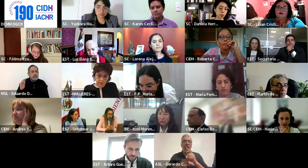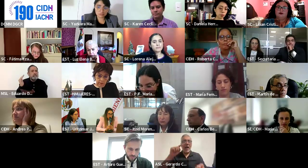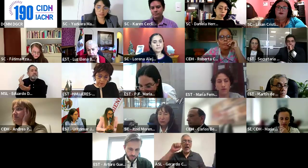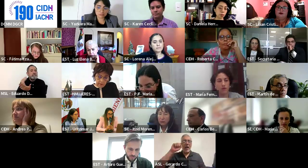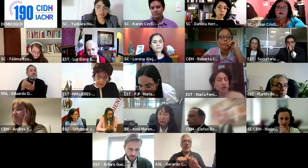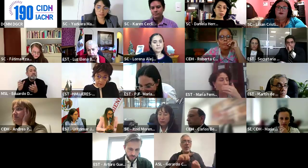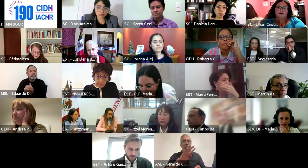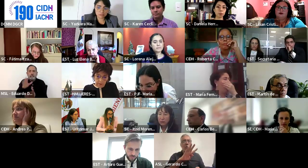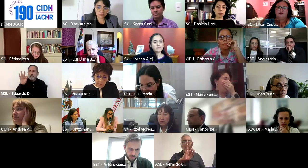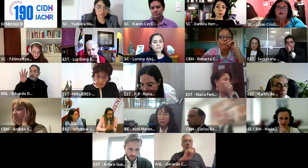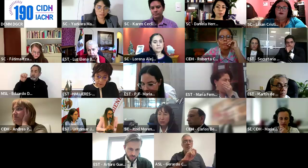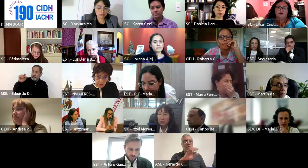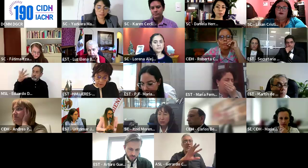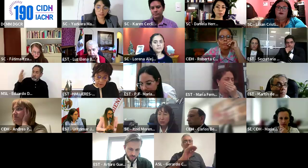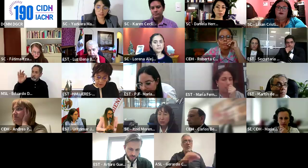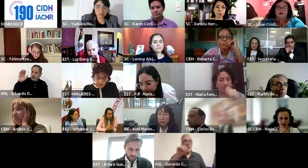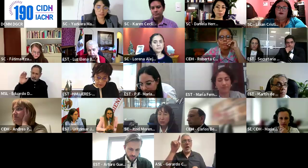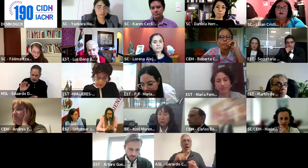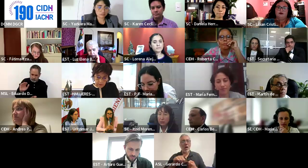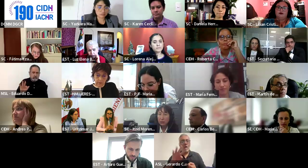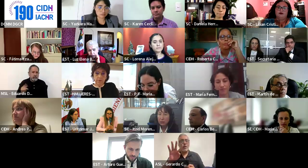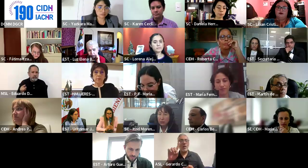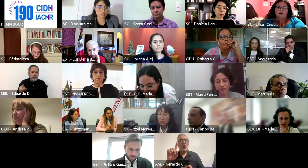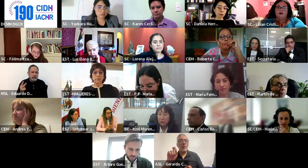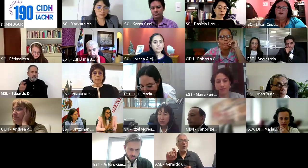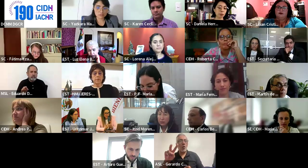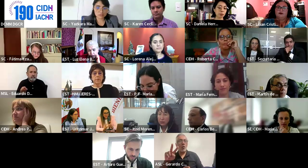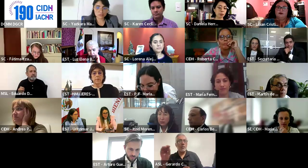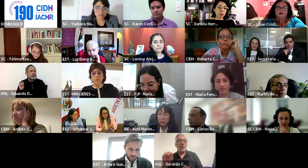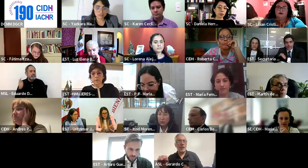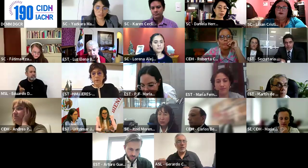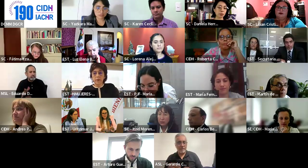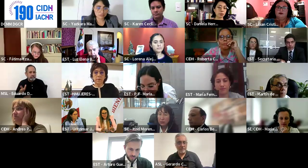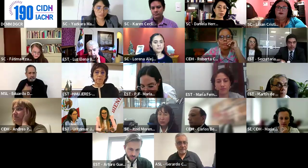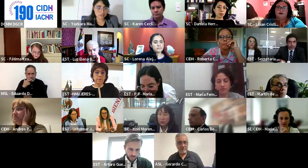de 49.5% a 41.2%.